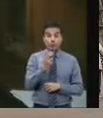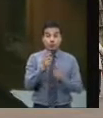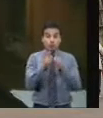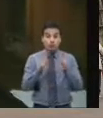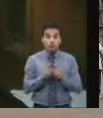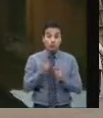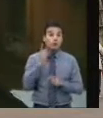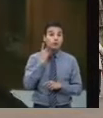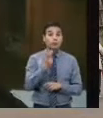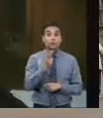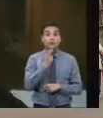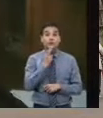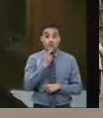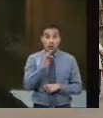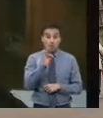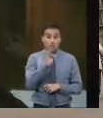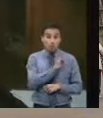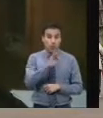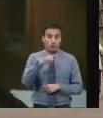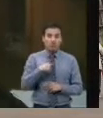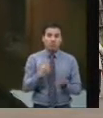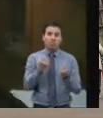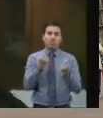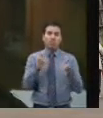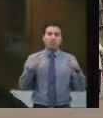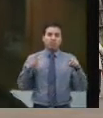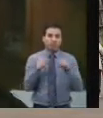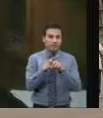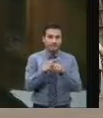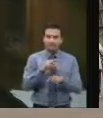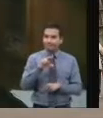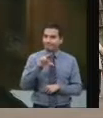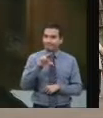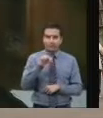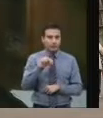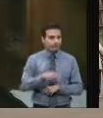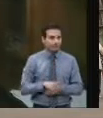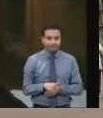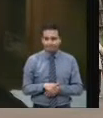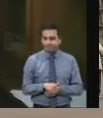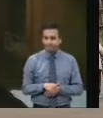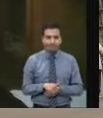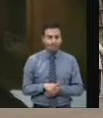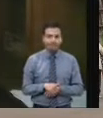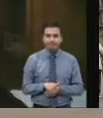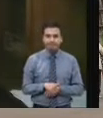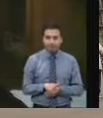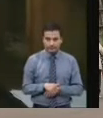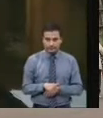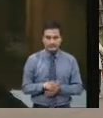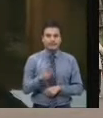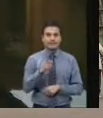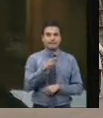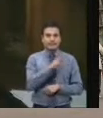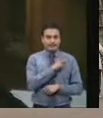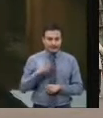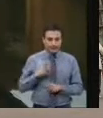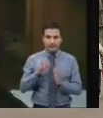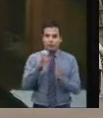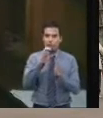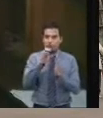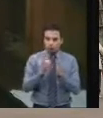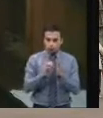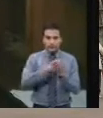ser vulnerados sin consecuencias igual de graves que aquellas conductas que vulneraron nuestro marco constitucional y